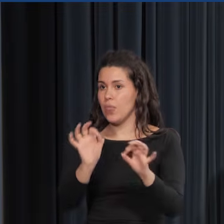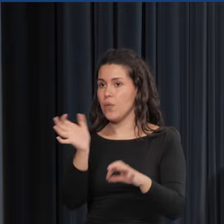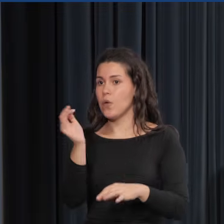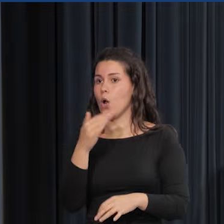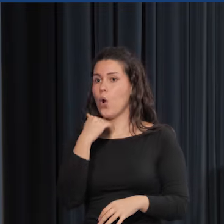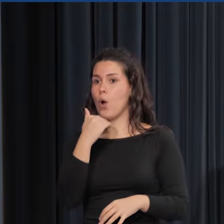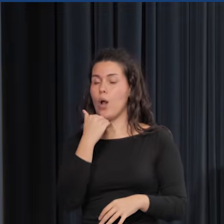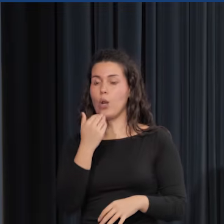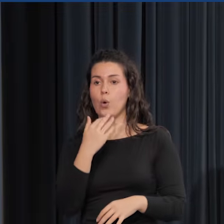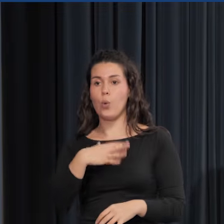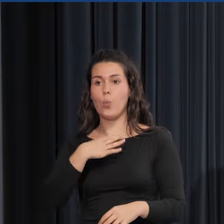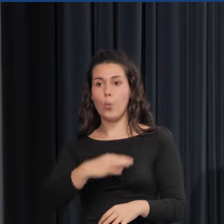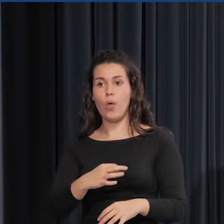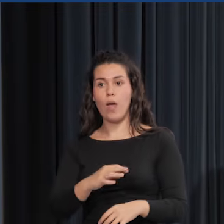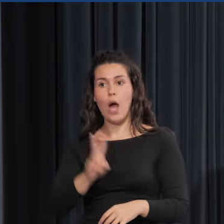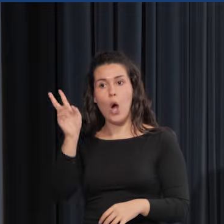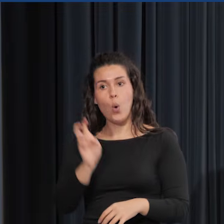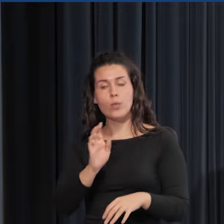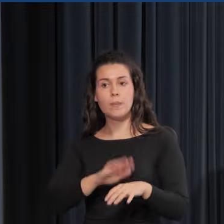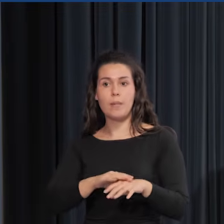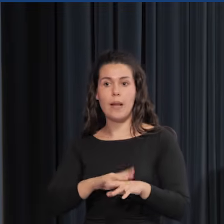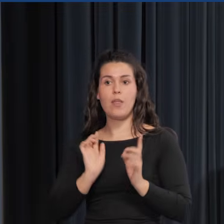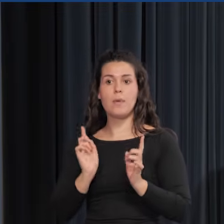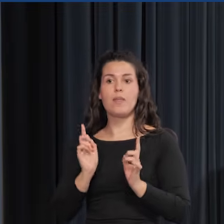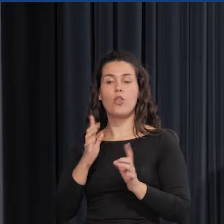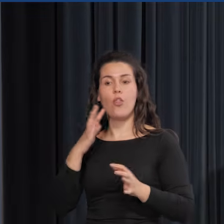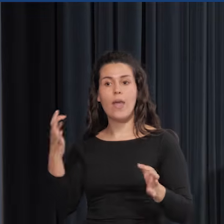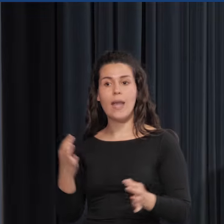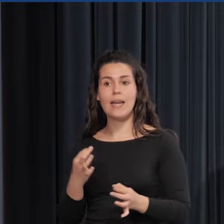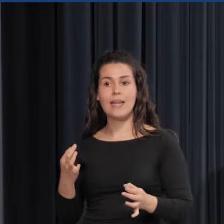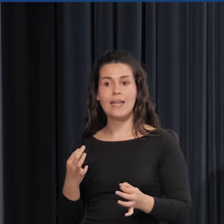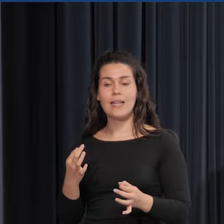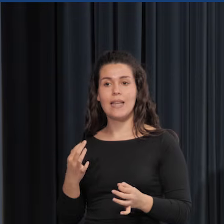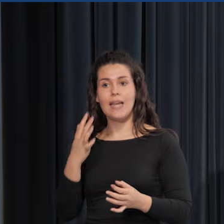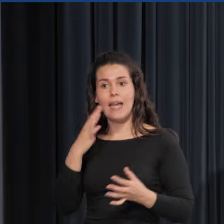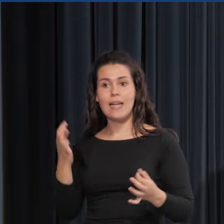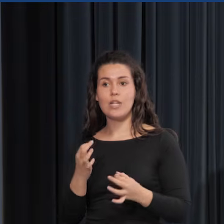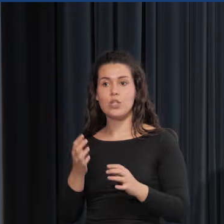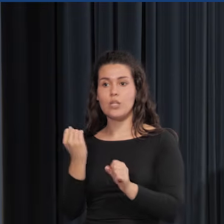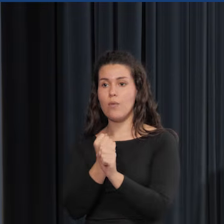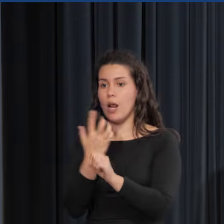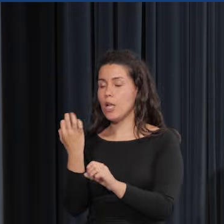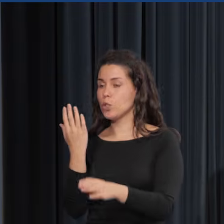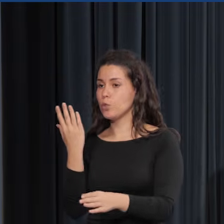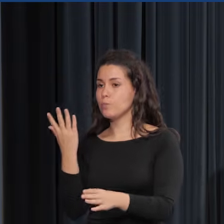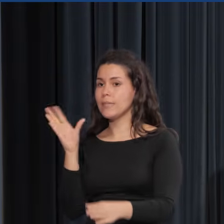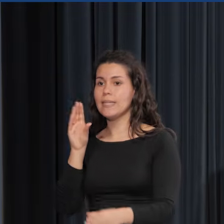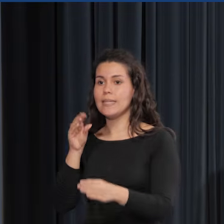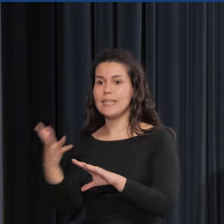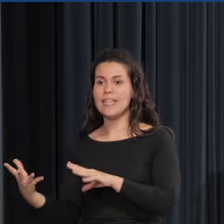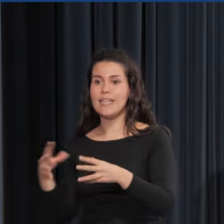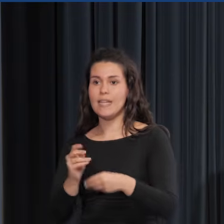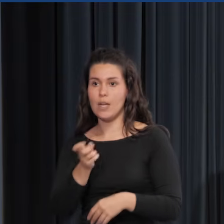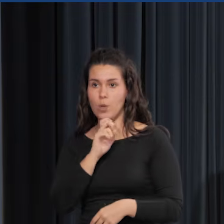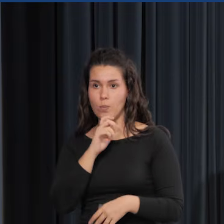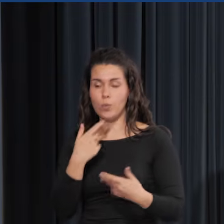pueda servir para la prevención de riesgos laborales o cómo integrarla? Sí, bueno, pues la metodología